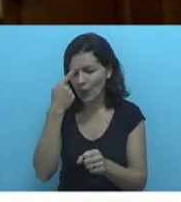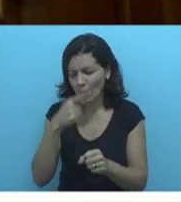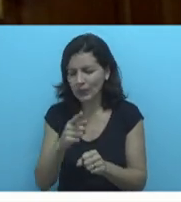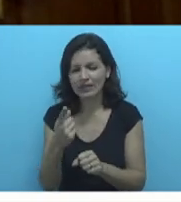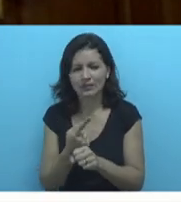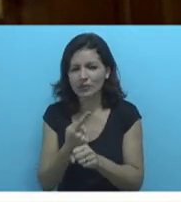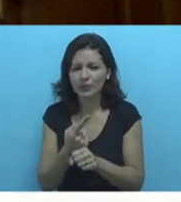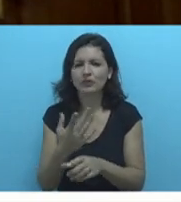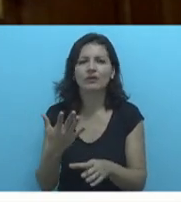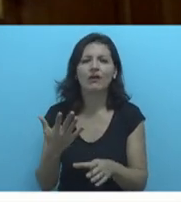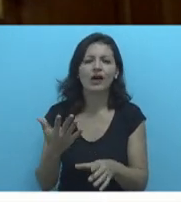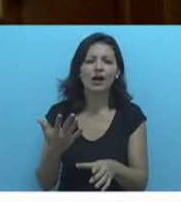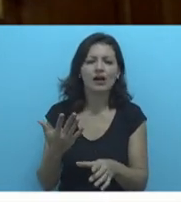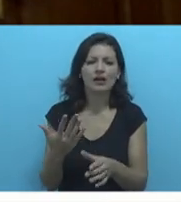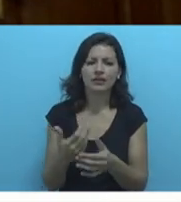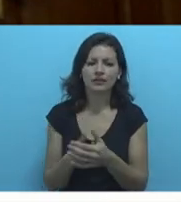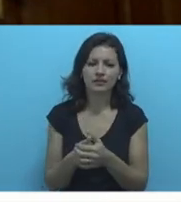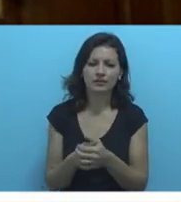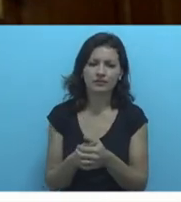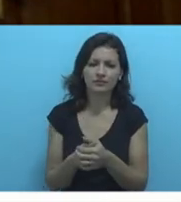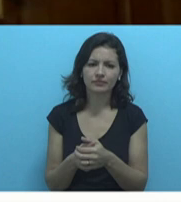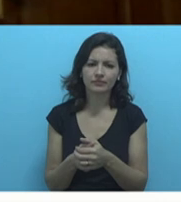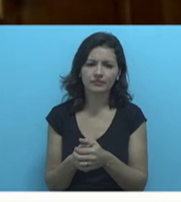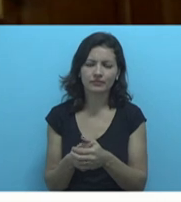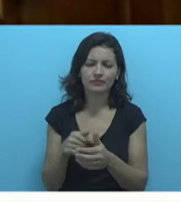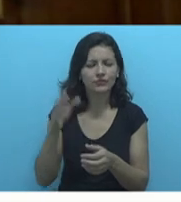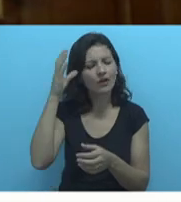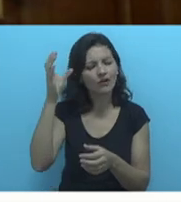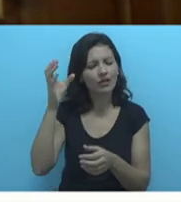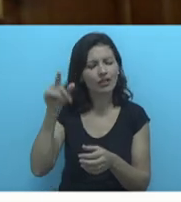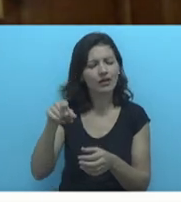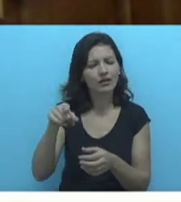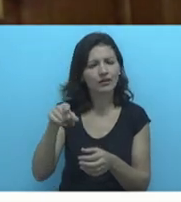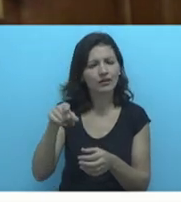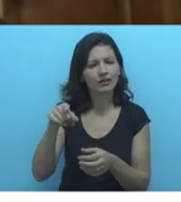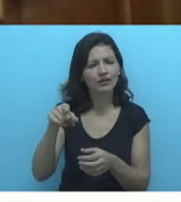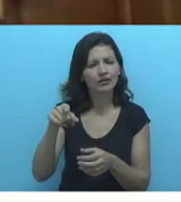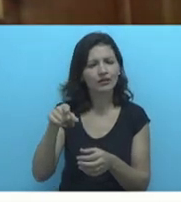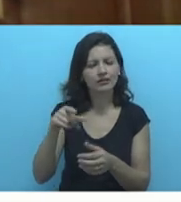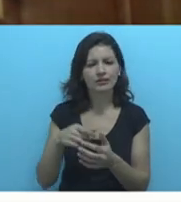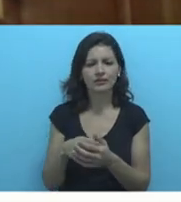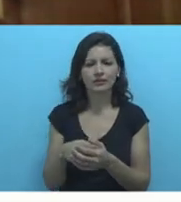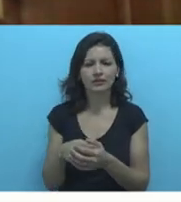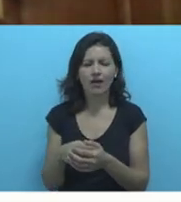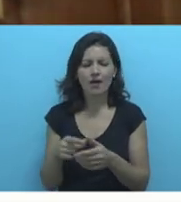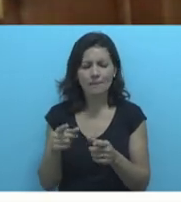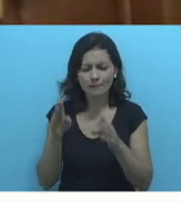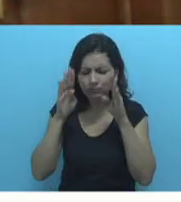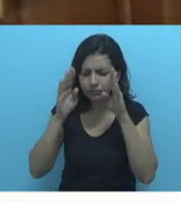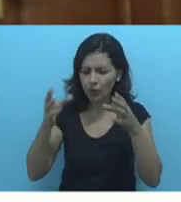En particular quiero recordar en esta sesión al Miguel que creyó verdaderamente en las juventudes